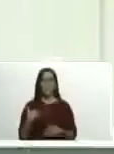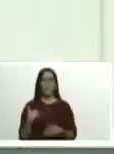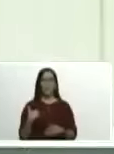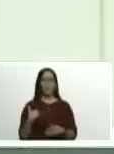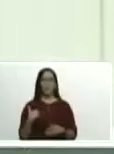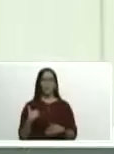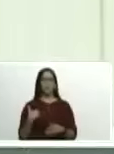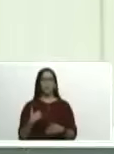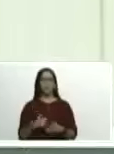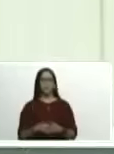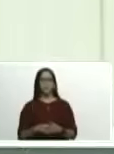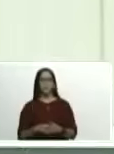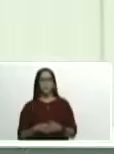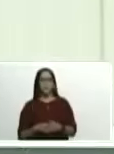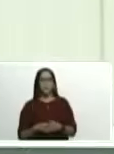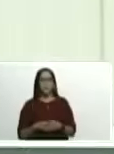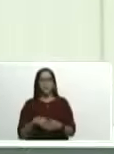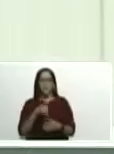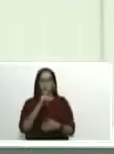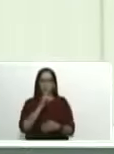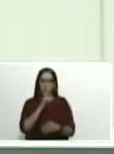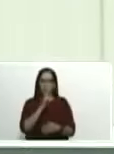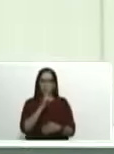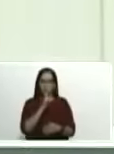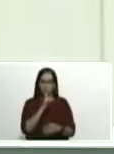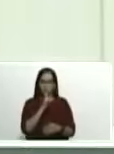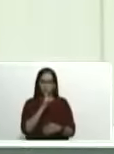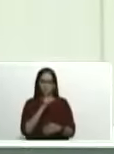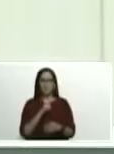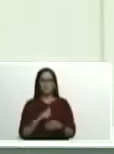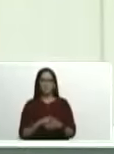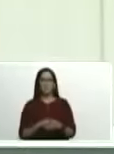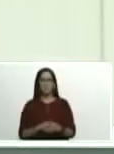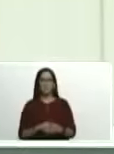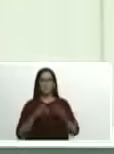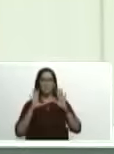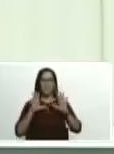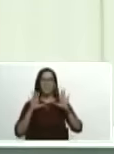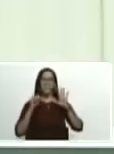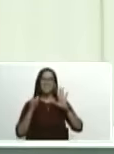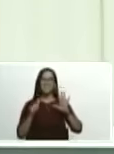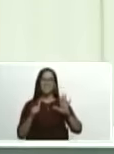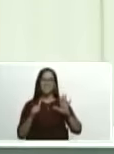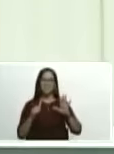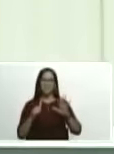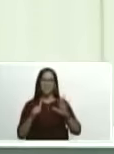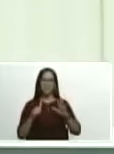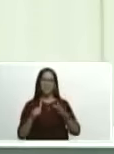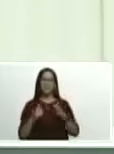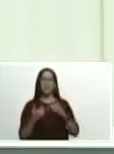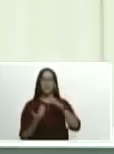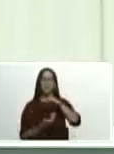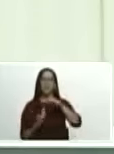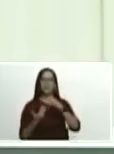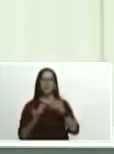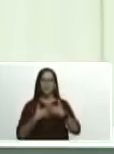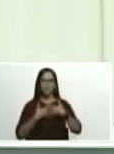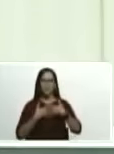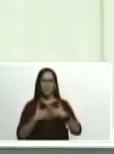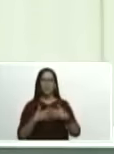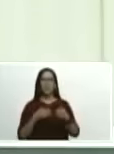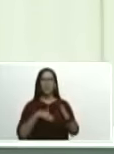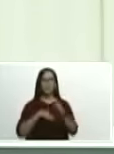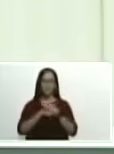saldar la información. Son 16 plantas industriales que vamos a proceder de